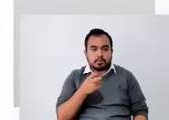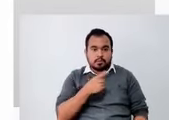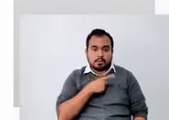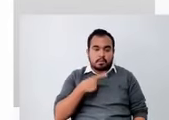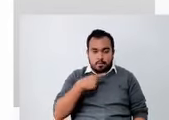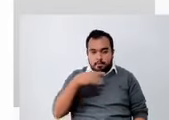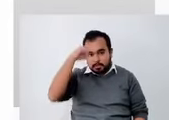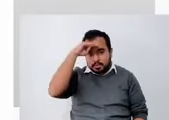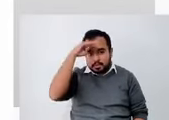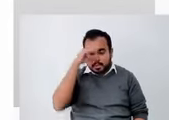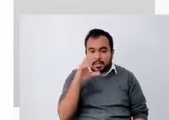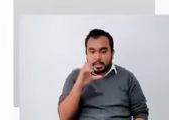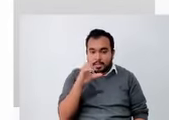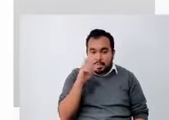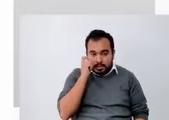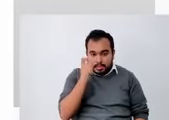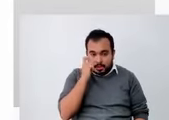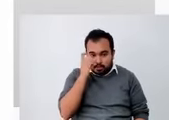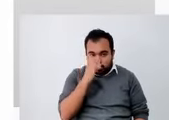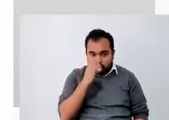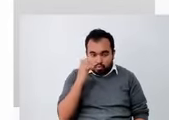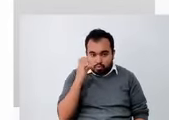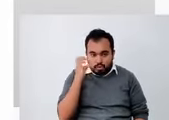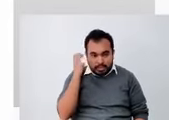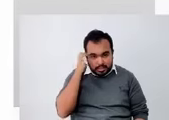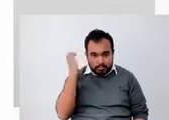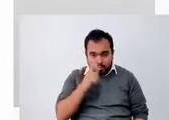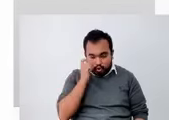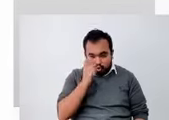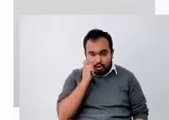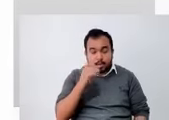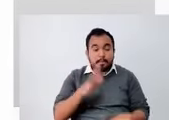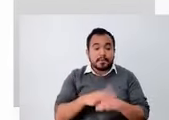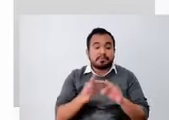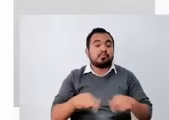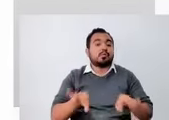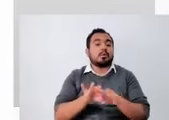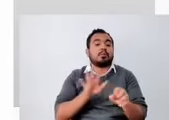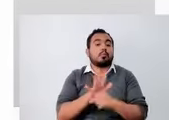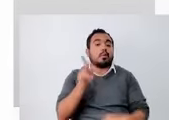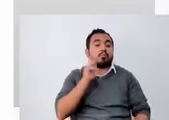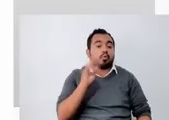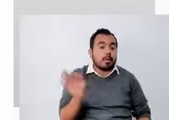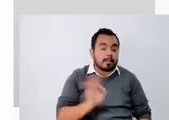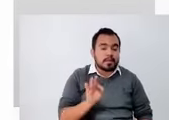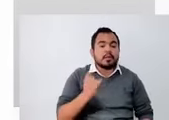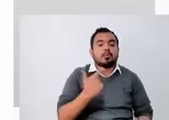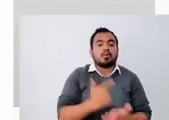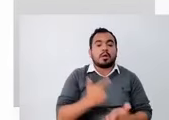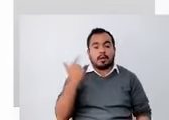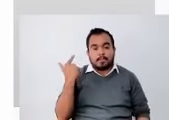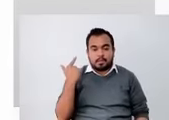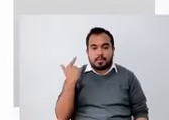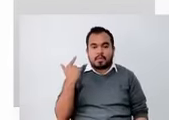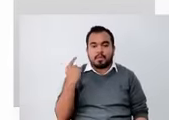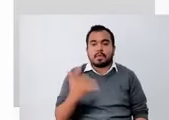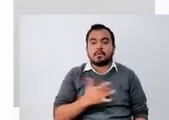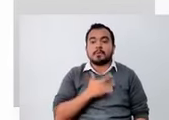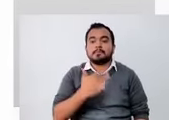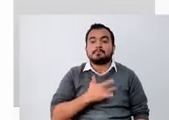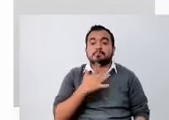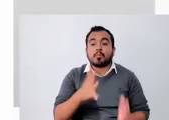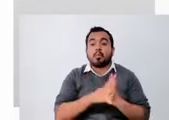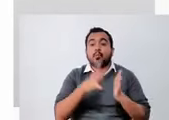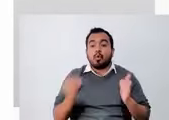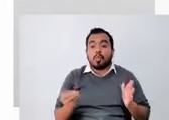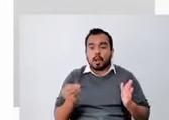Sería el momento de hablar de la prevención general negativa y decir que lo que más importa es la probabilidad y no la gravedad de la sanción, frente al modelo que tienen en la cabeza